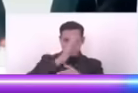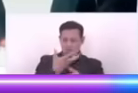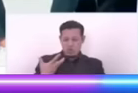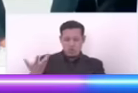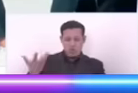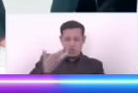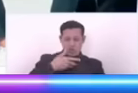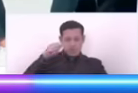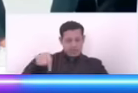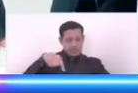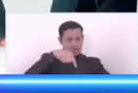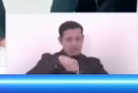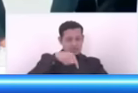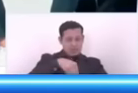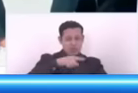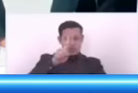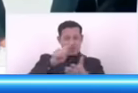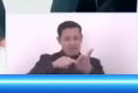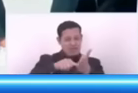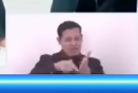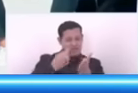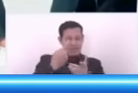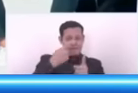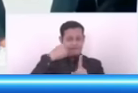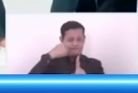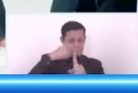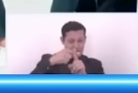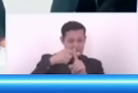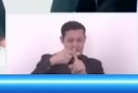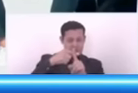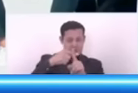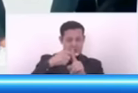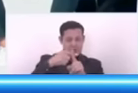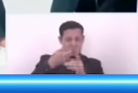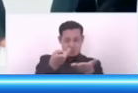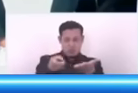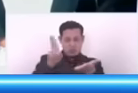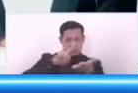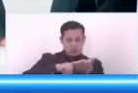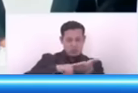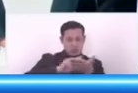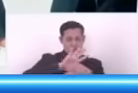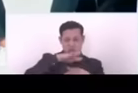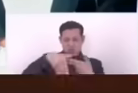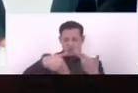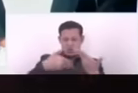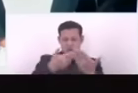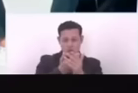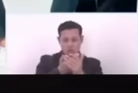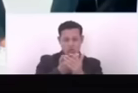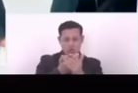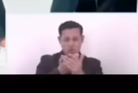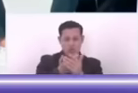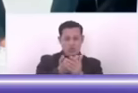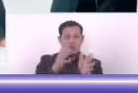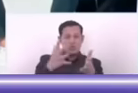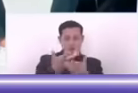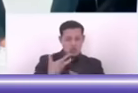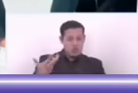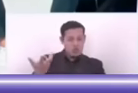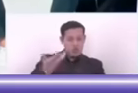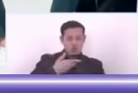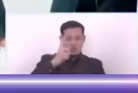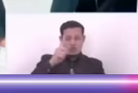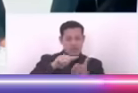todo en ese momento una vez más se configuró todo lo que lo cual nosotros